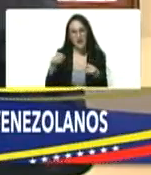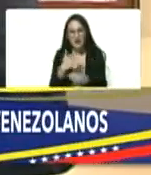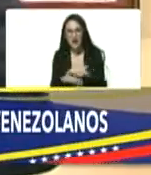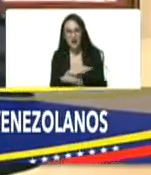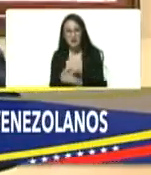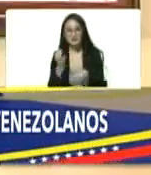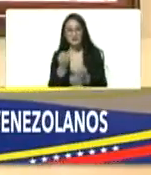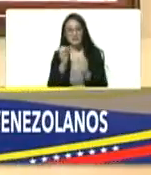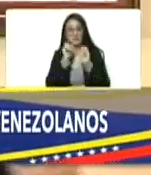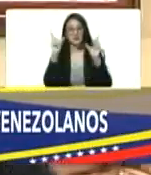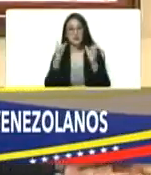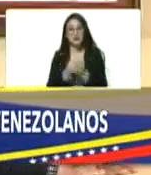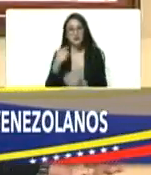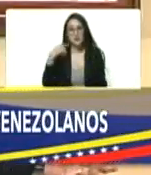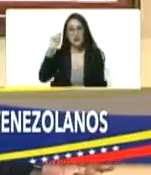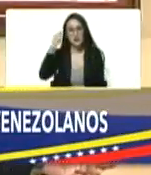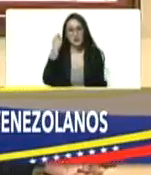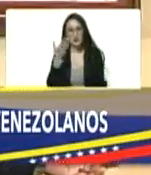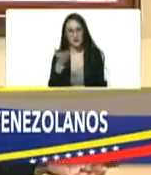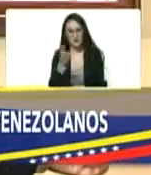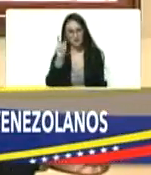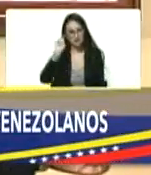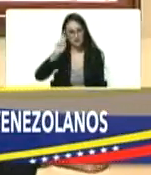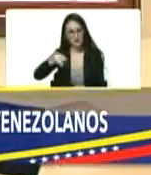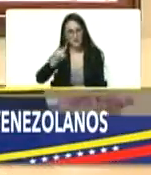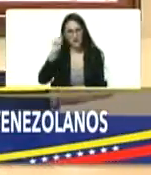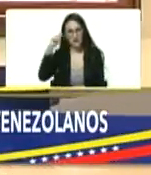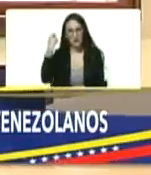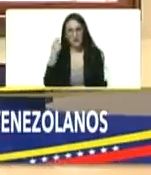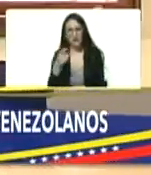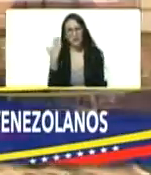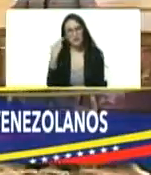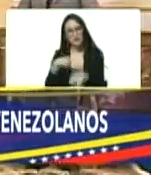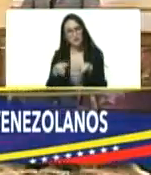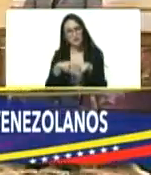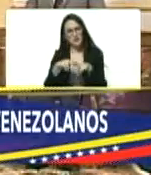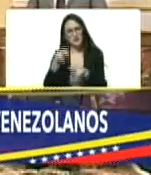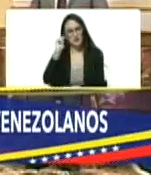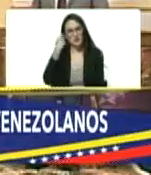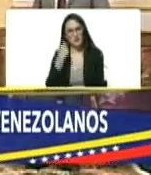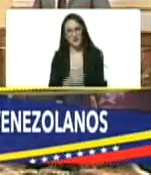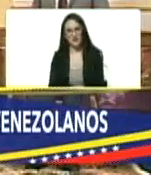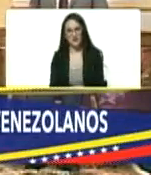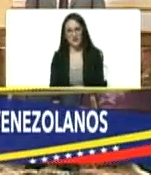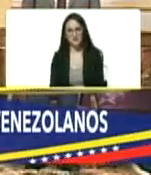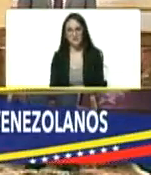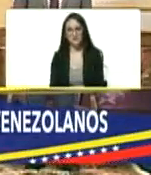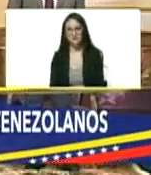impresionante. Lo recuerdo, Ernesto, ¿tú lo recuerdas? Tú eras muy niño para recordarlo, Ernesto.